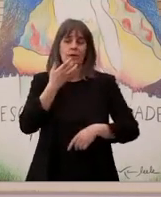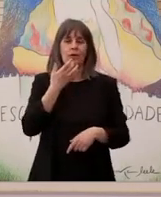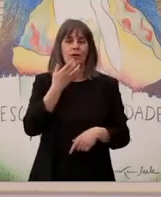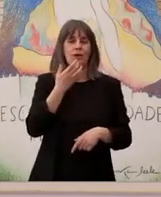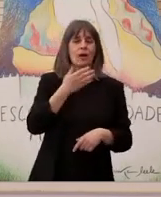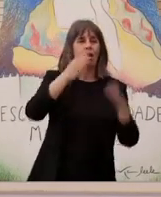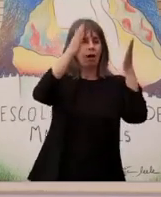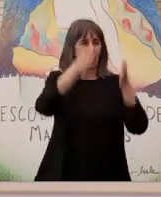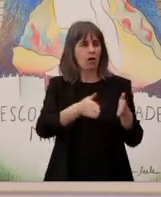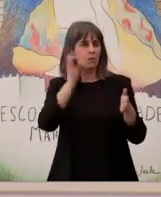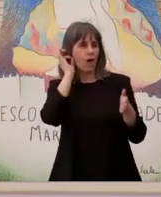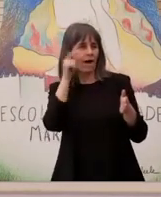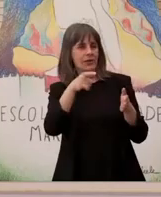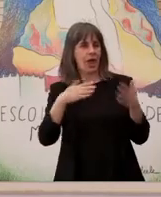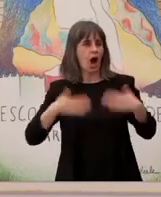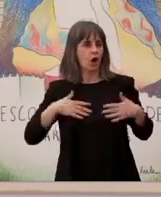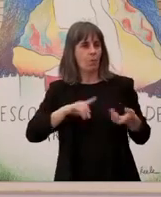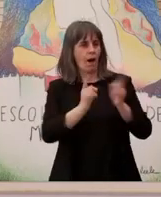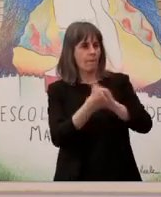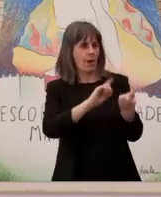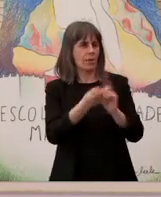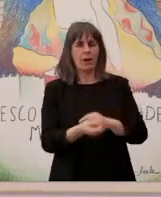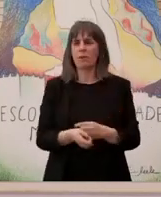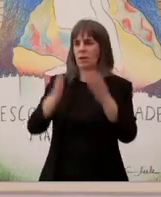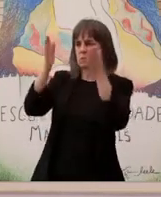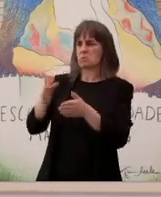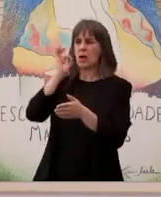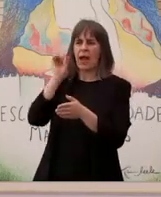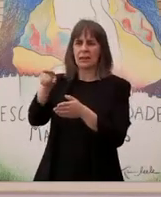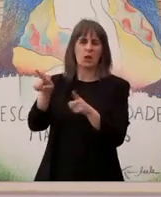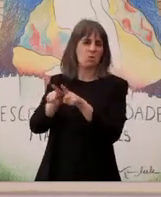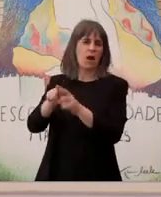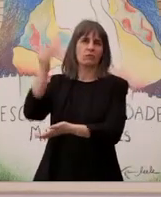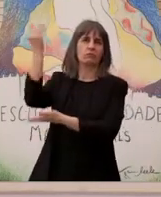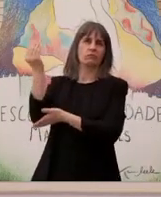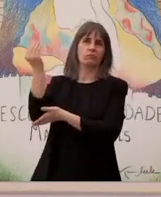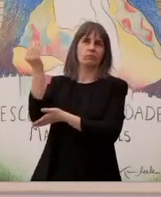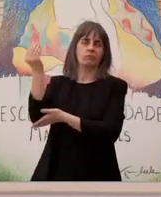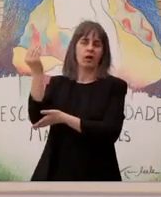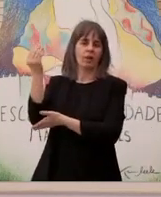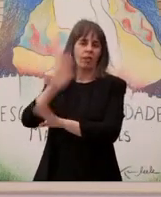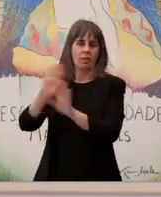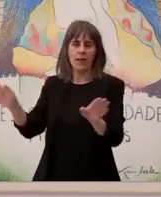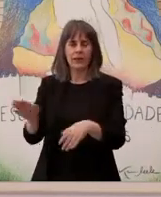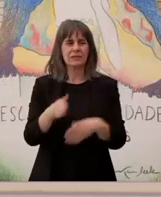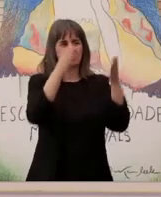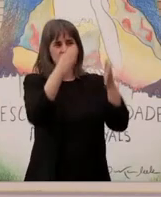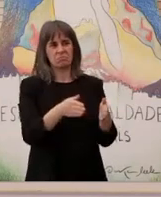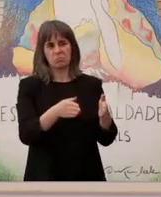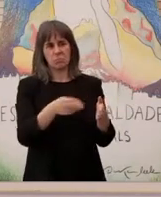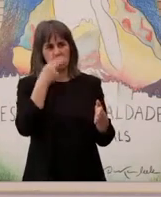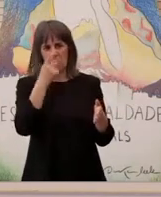esa e como que tengo un floreiro es a No serve para nada soy interesas hay unas fotos para lucirse